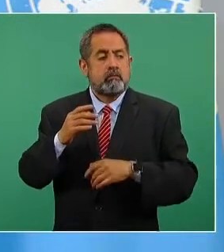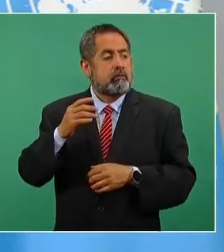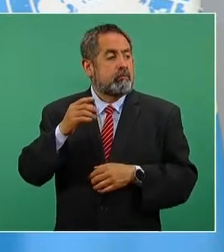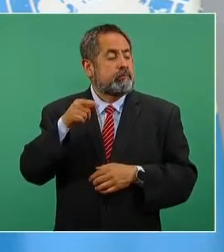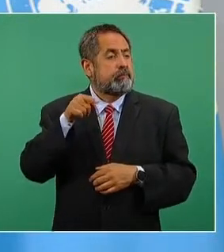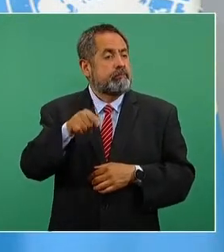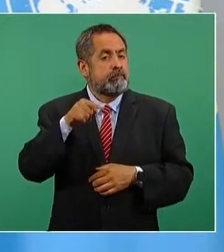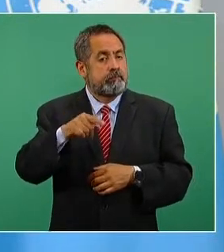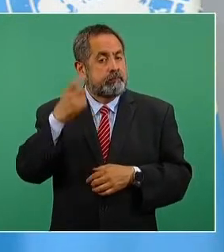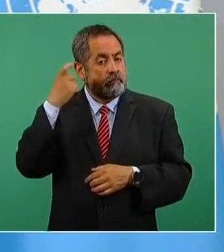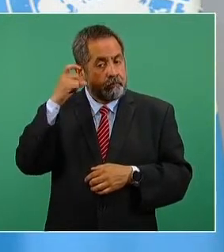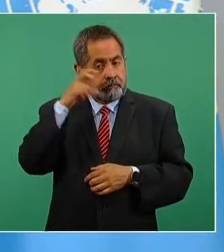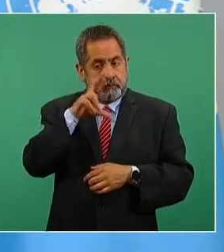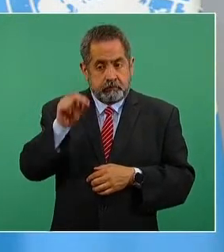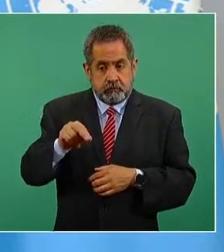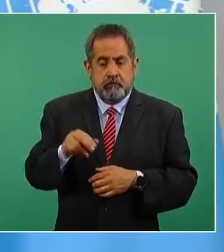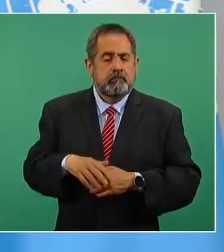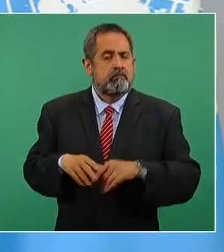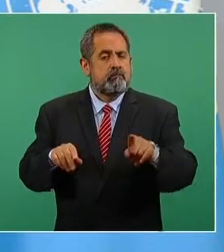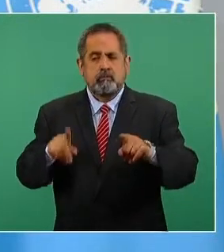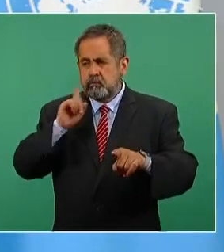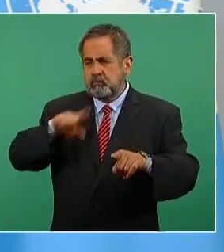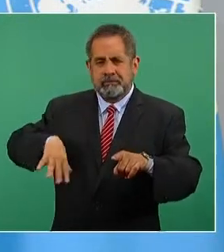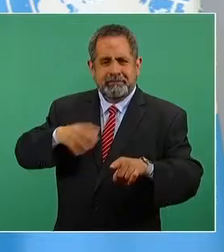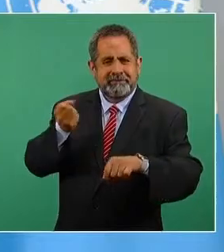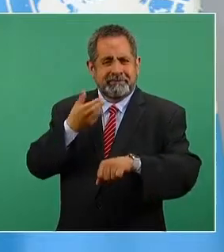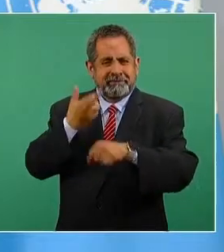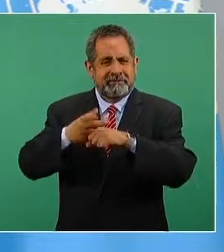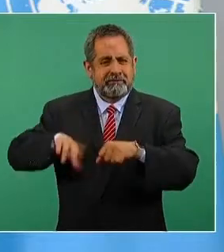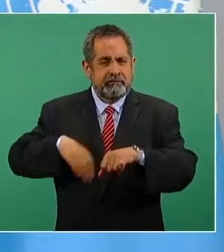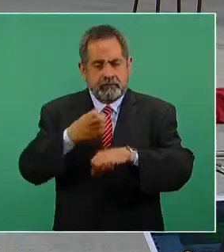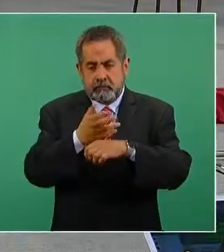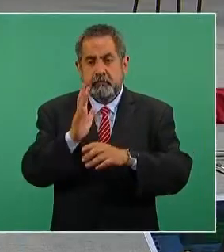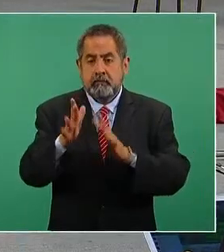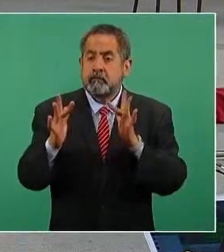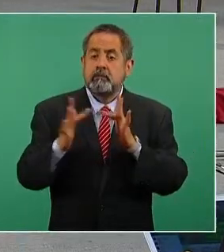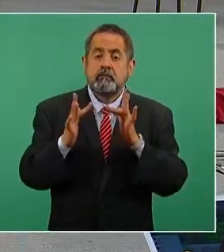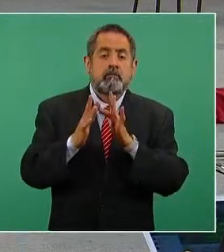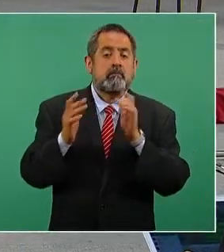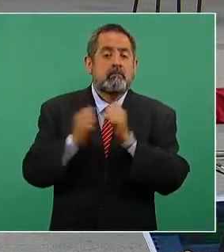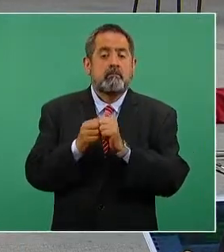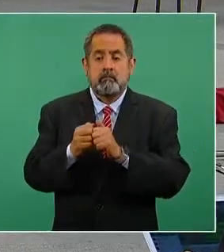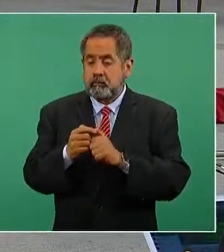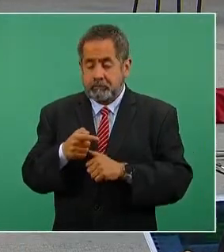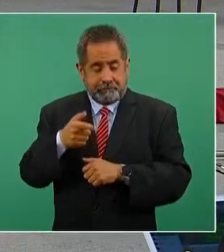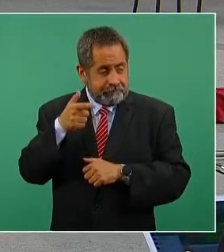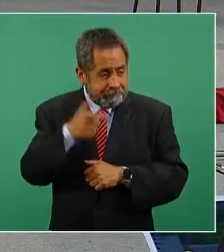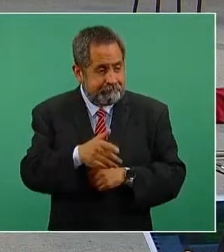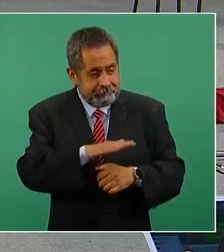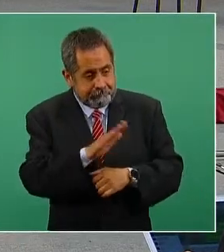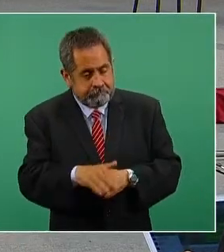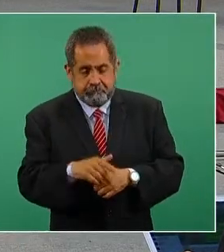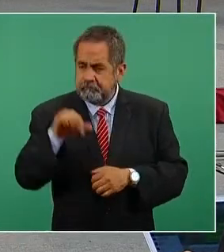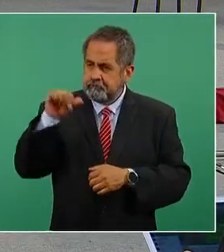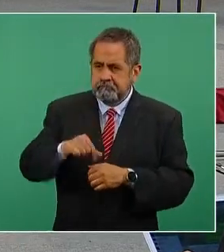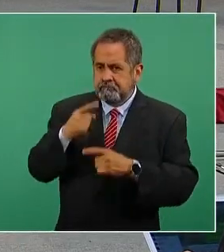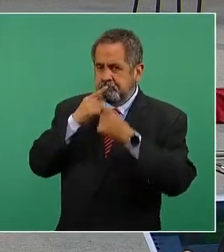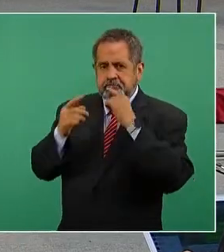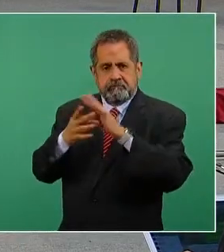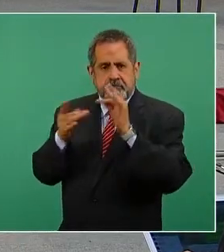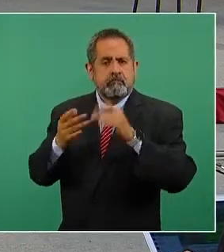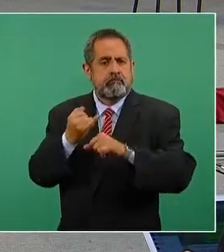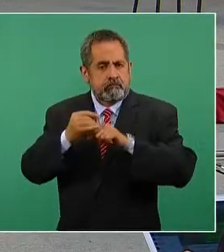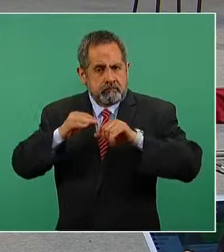Roo. La secretaria de Gobernación hoy decía que se ha establecido comunicación desde el primer momento y hay una información hora por